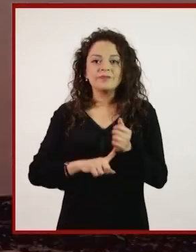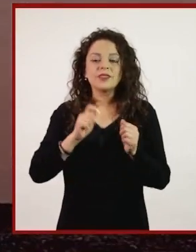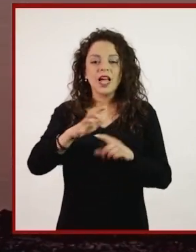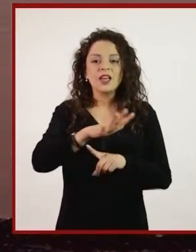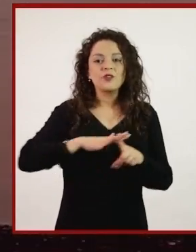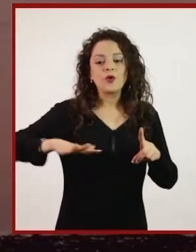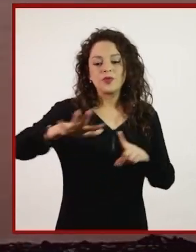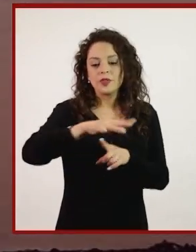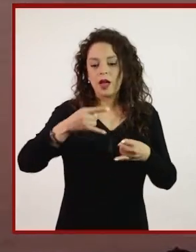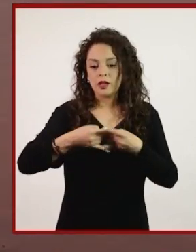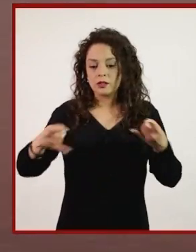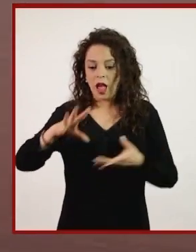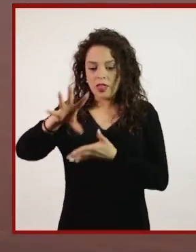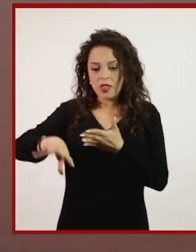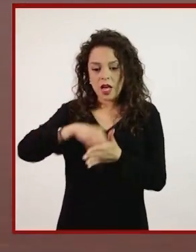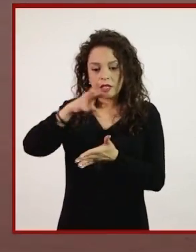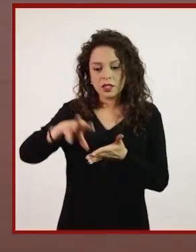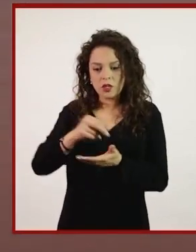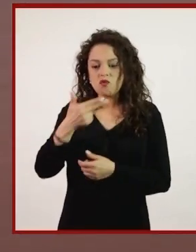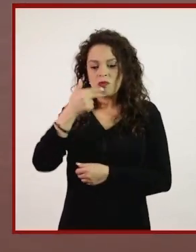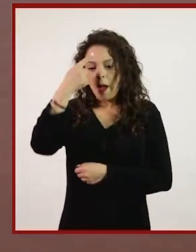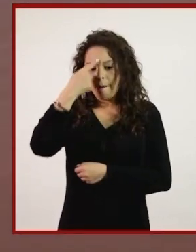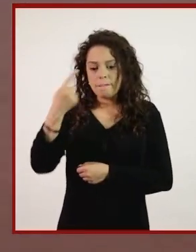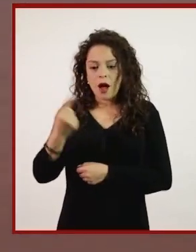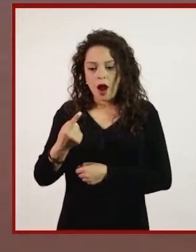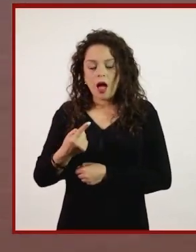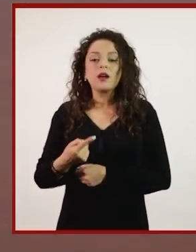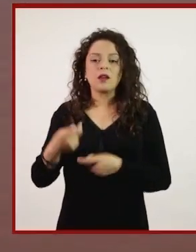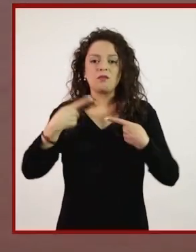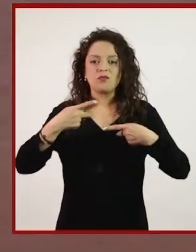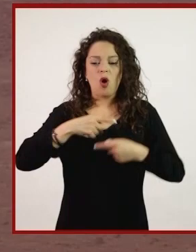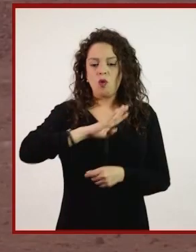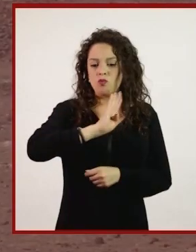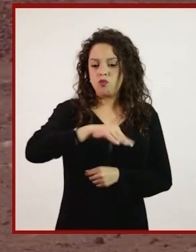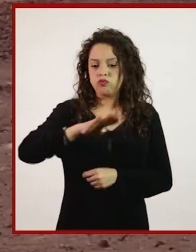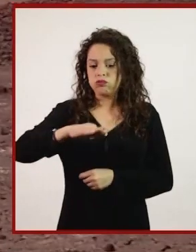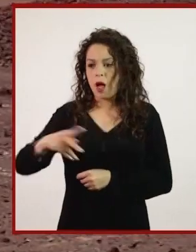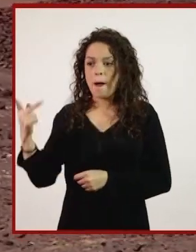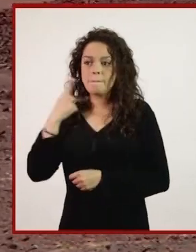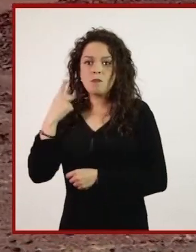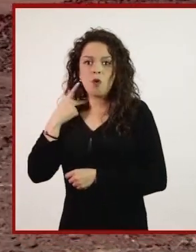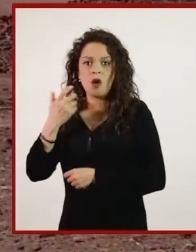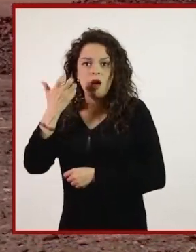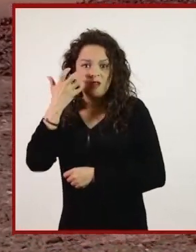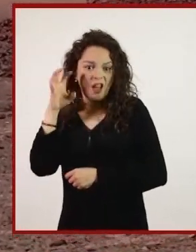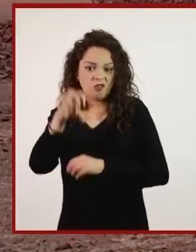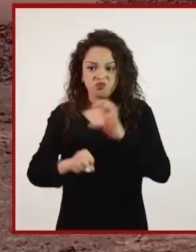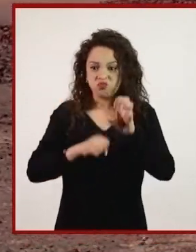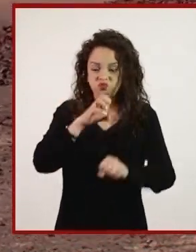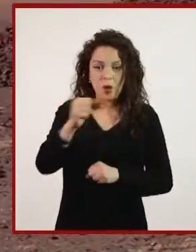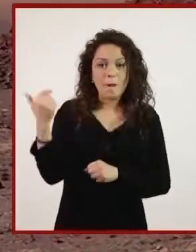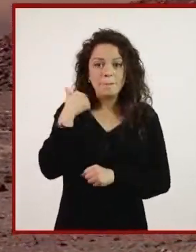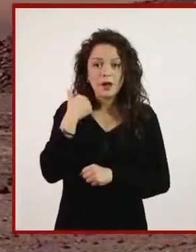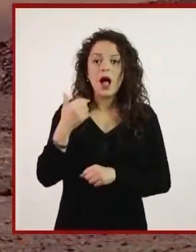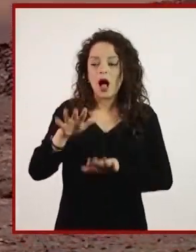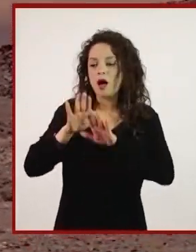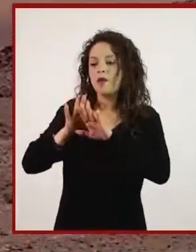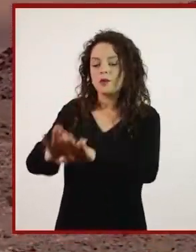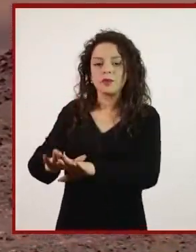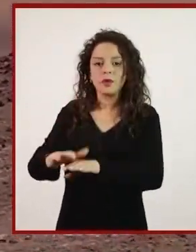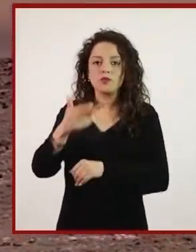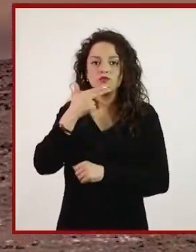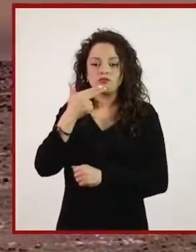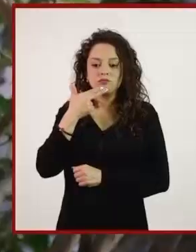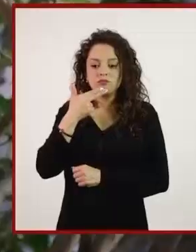«Ni pena ni miedo». En un contexto histórico en el que el desierto se utilizaba para deshacerse de los cadáveres de los perseguidos políticos por